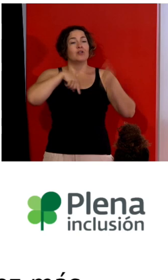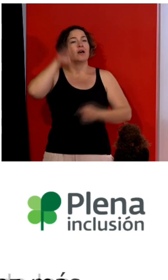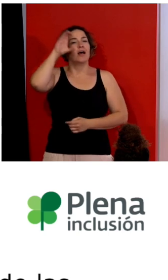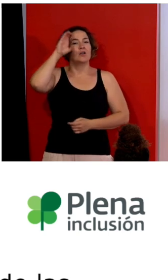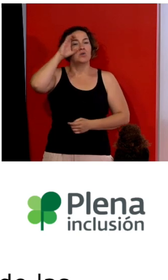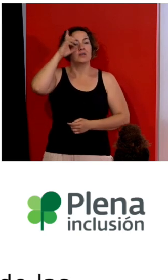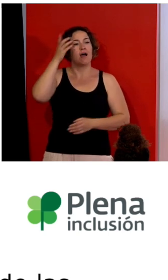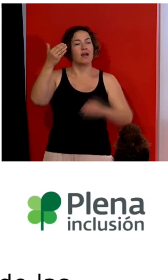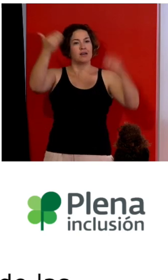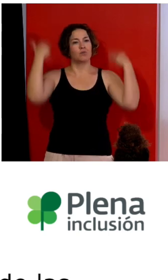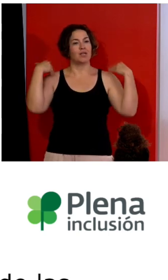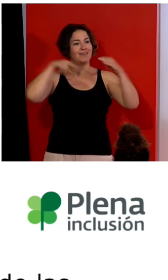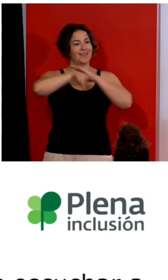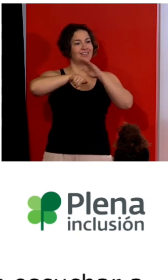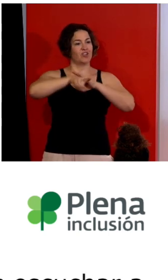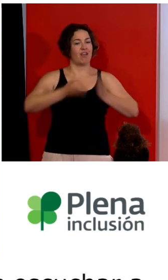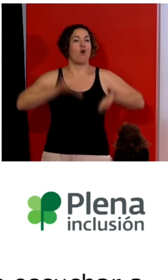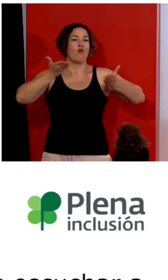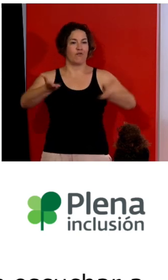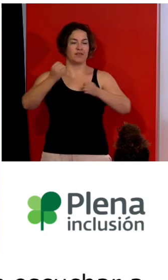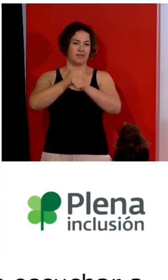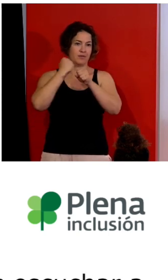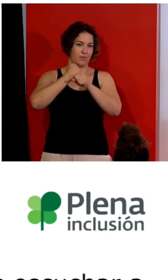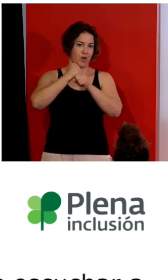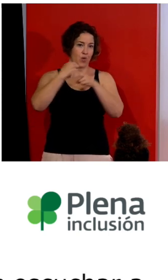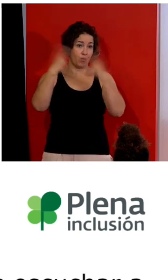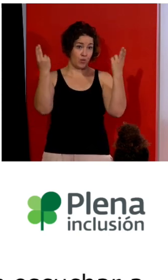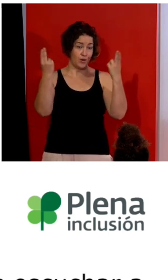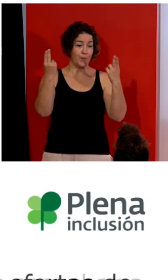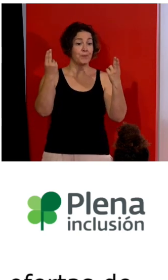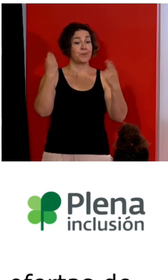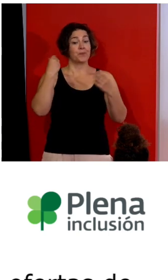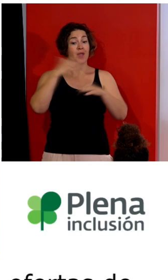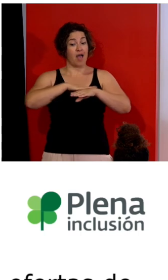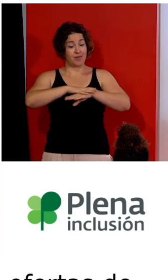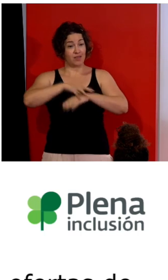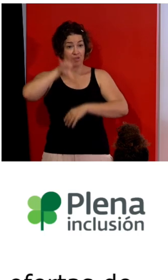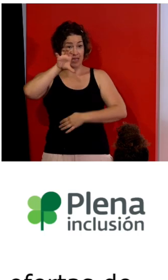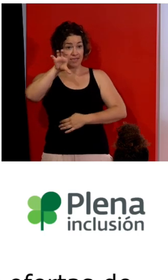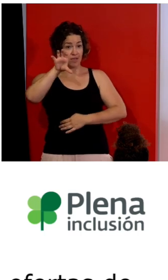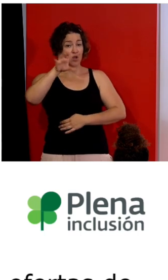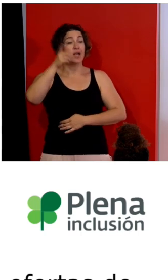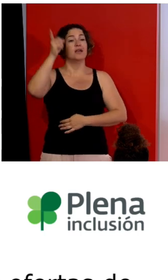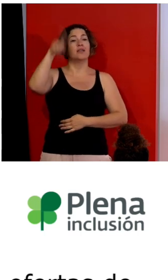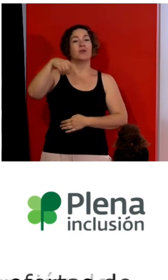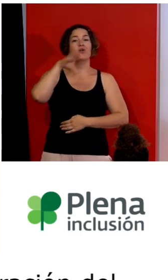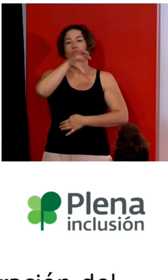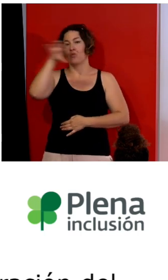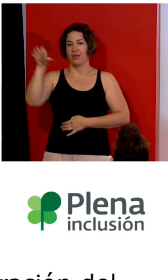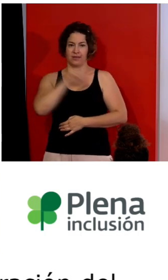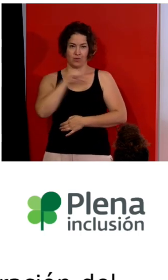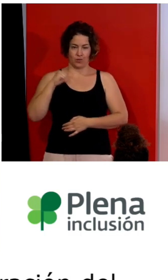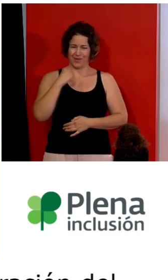los responsables de la gestión de las ofertas de empleo público, tanto de la Administración del Estado como de las distintas comunidades